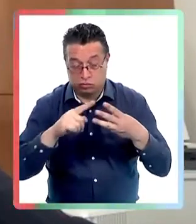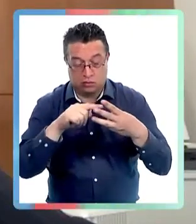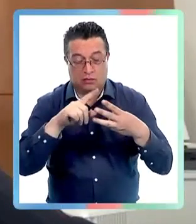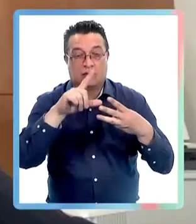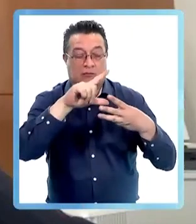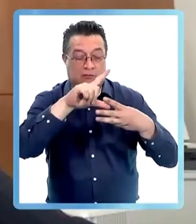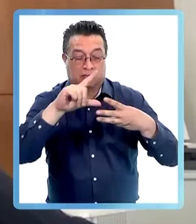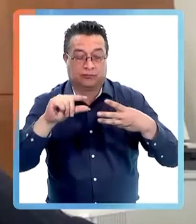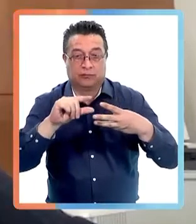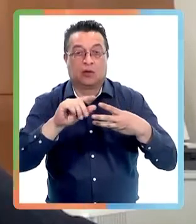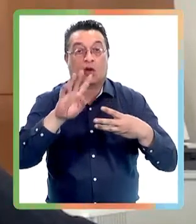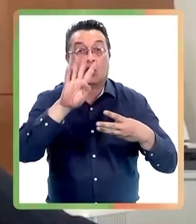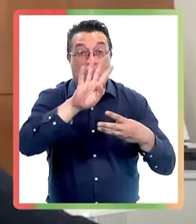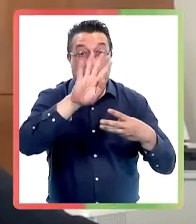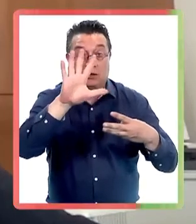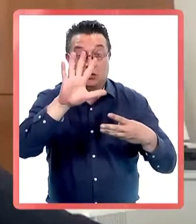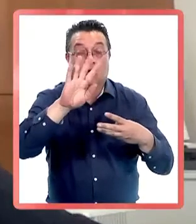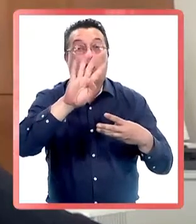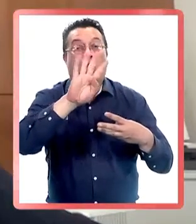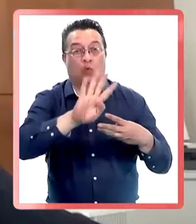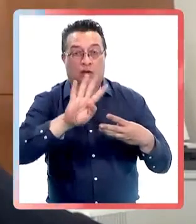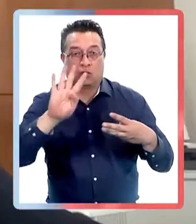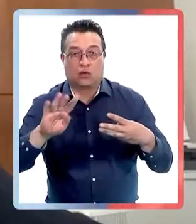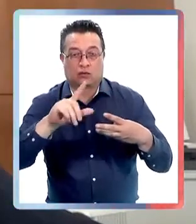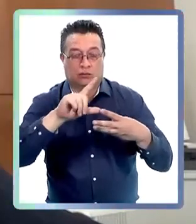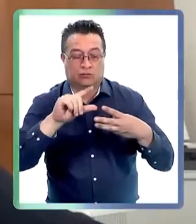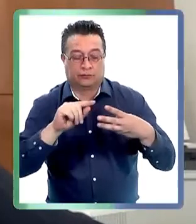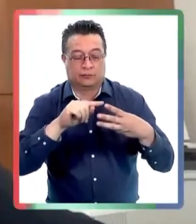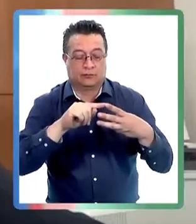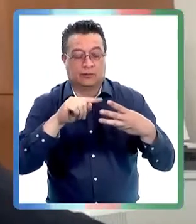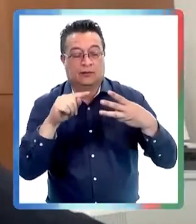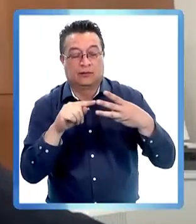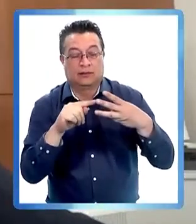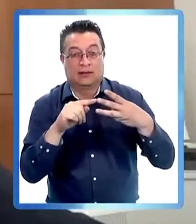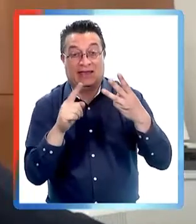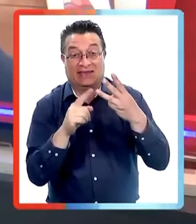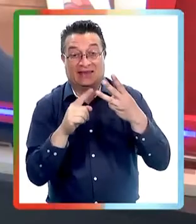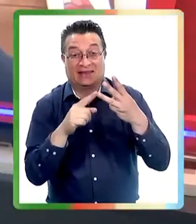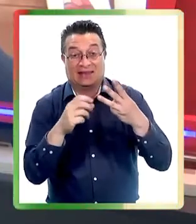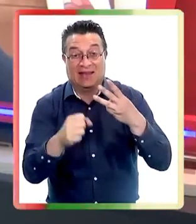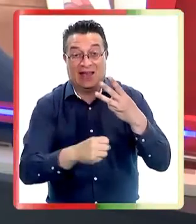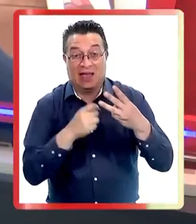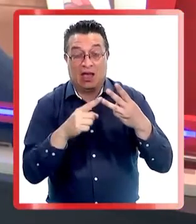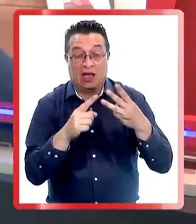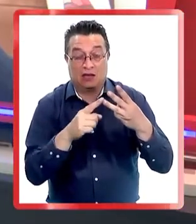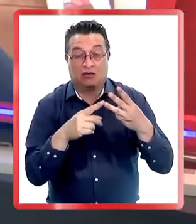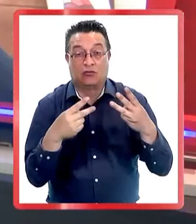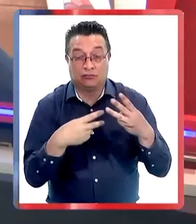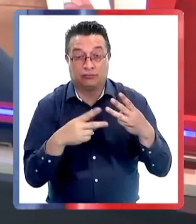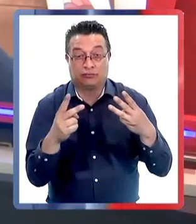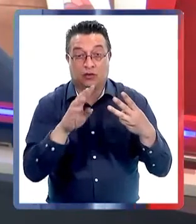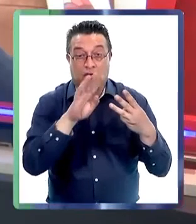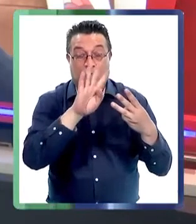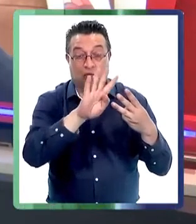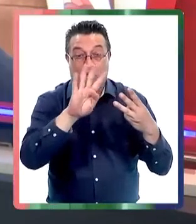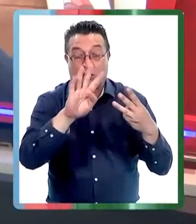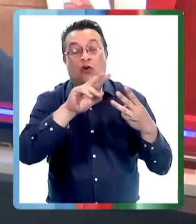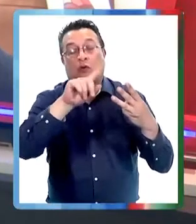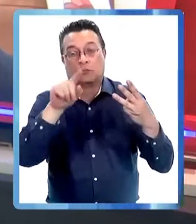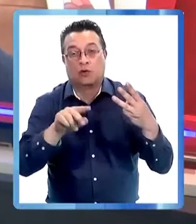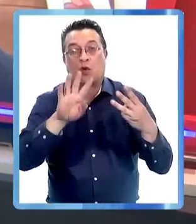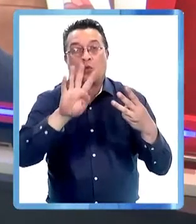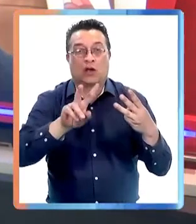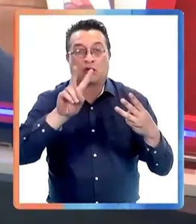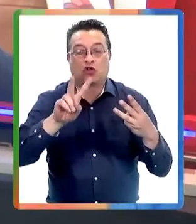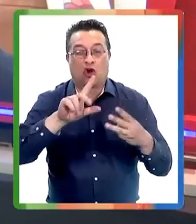reducir la jornada laboral de 45 a 44. Al tercer año, desde el momento de la publicación, va a estar en